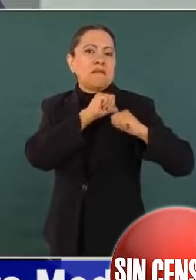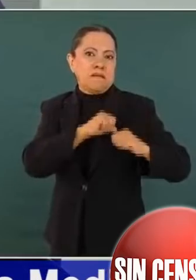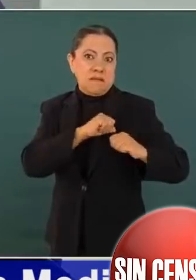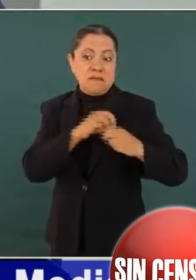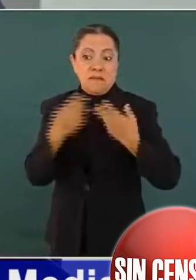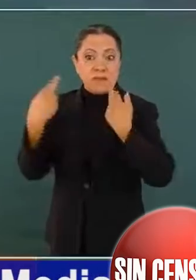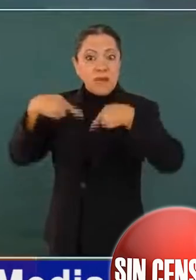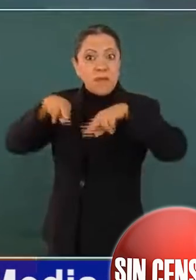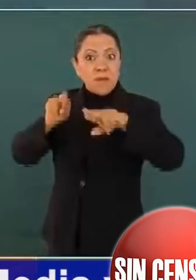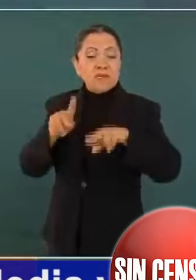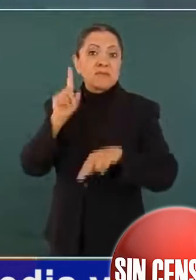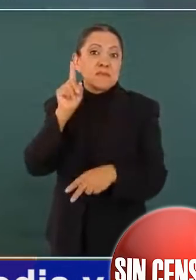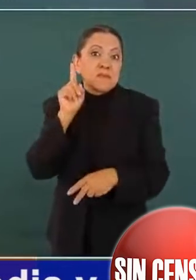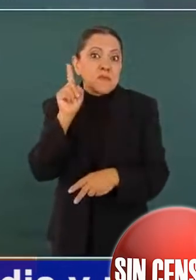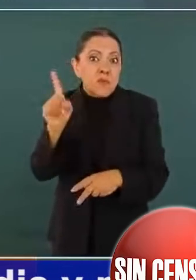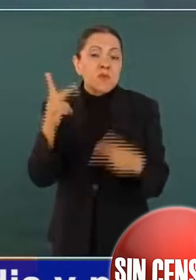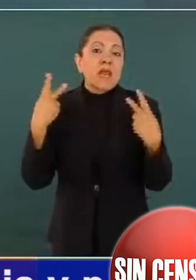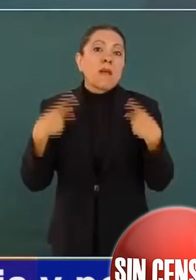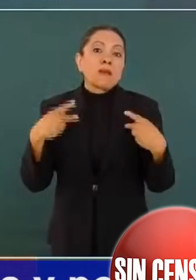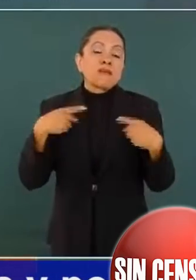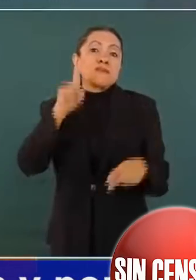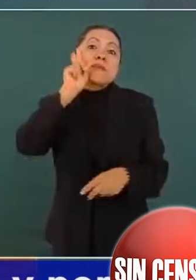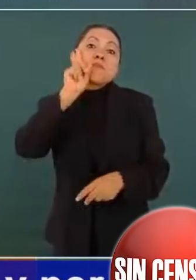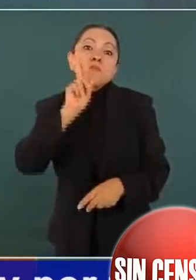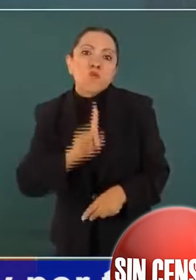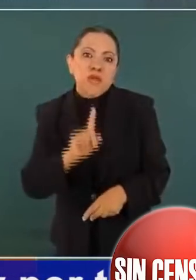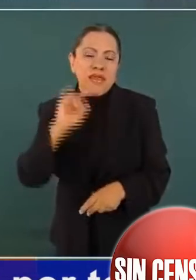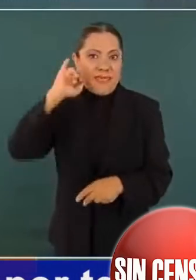representado por una mujer indígena.